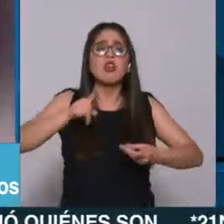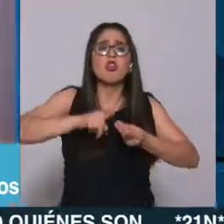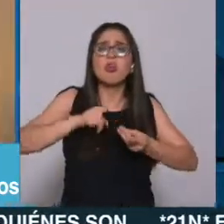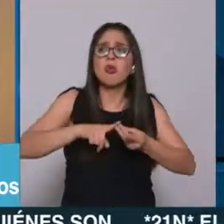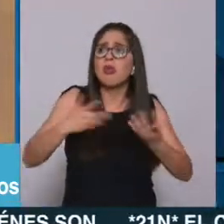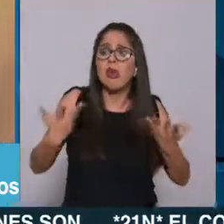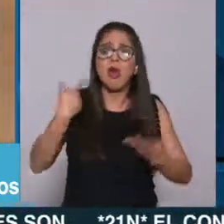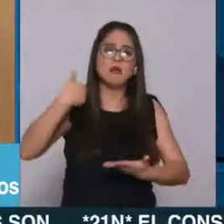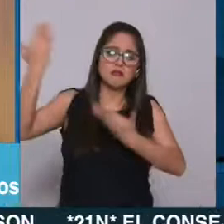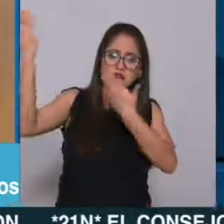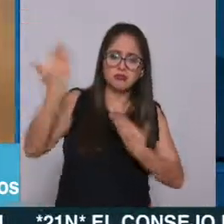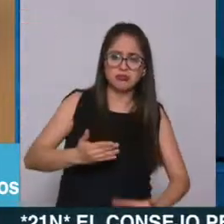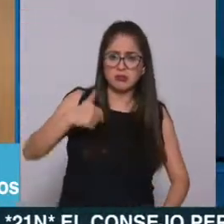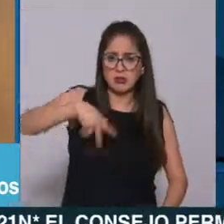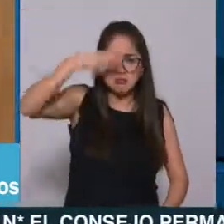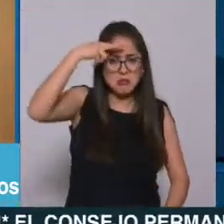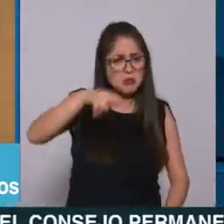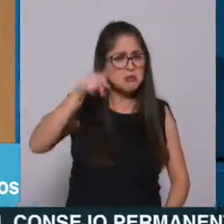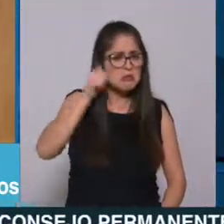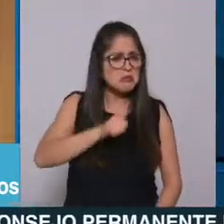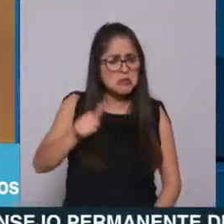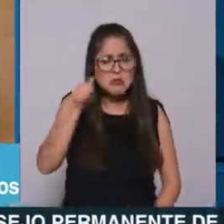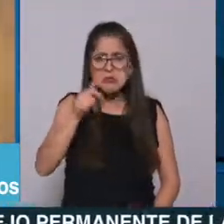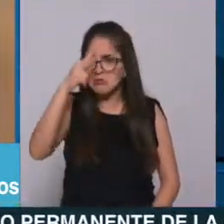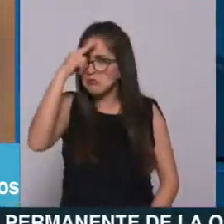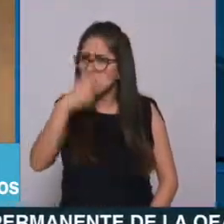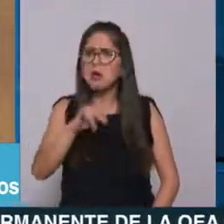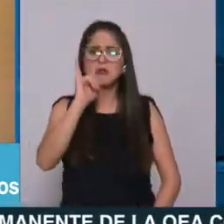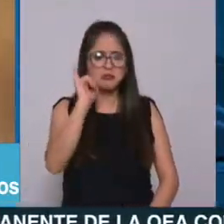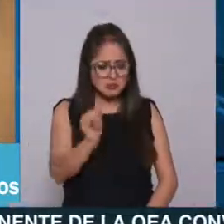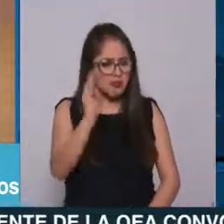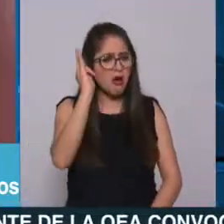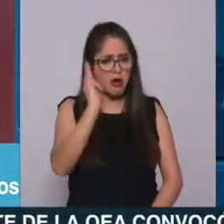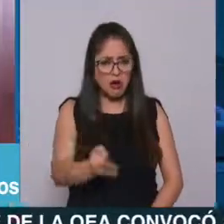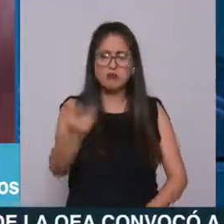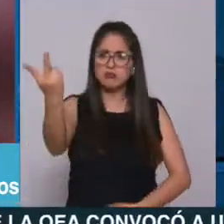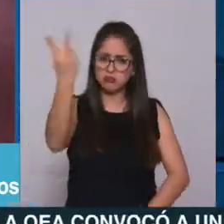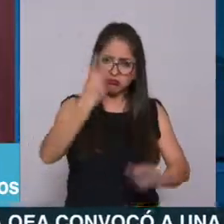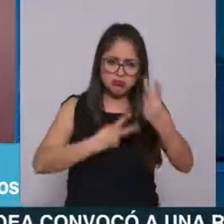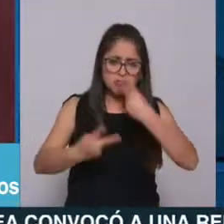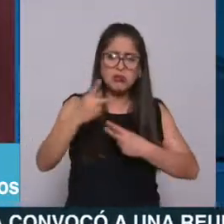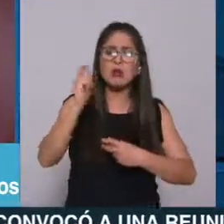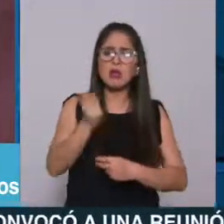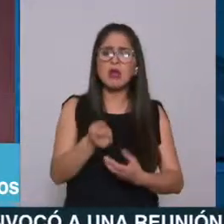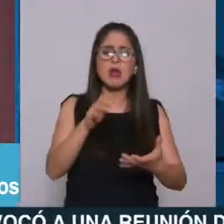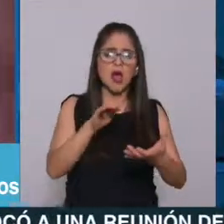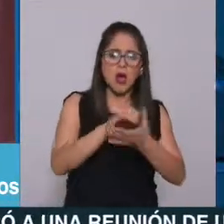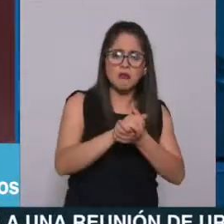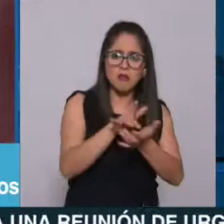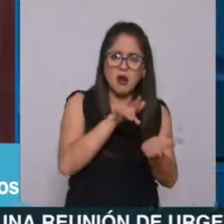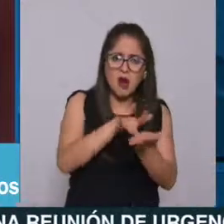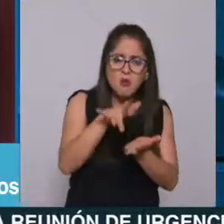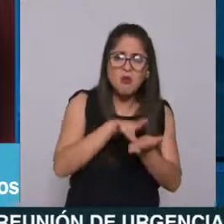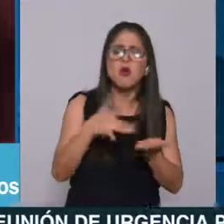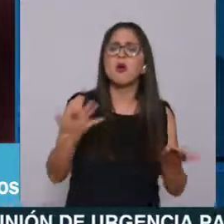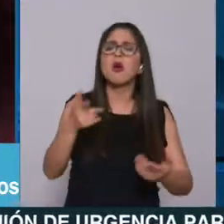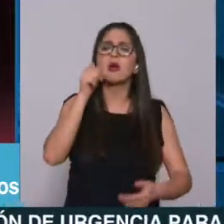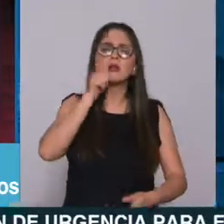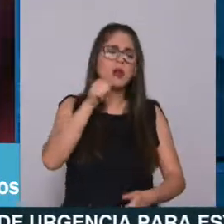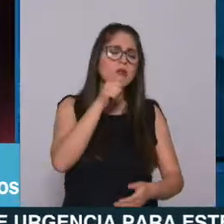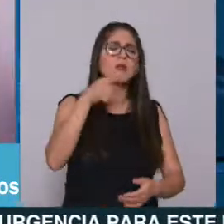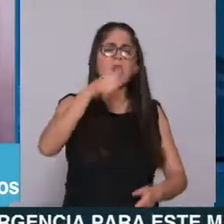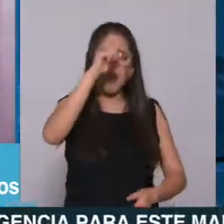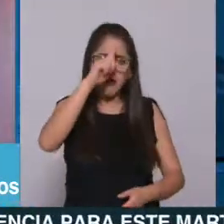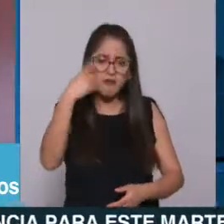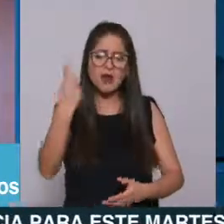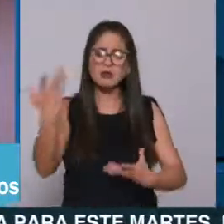pues México ha tendido siempre la mano, no solamente la mano políticamente hablando, sino también económicamente hablando, facilitándoles,